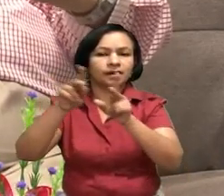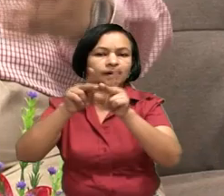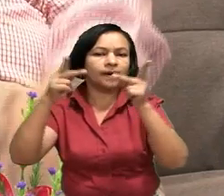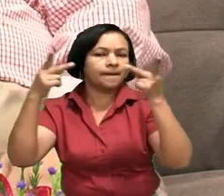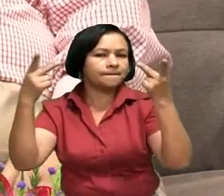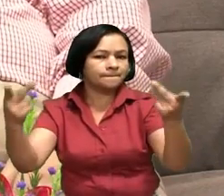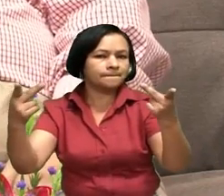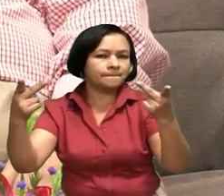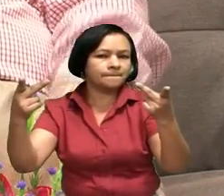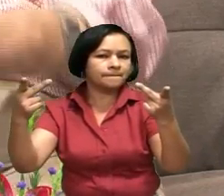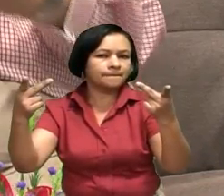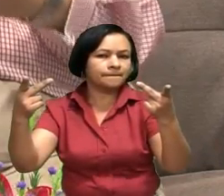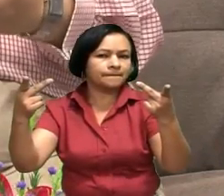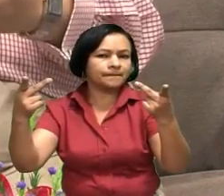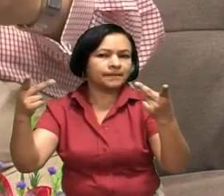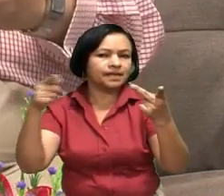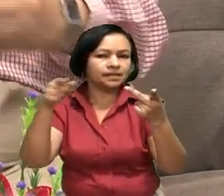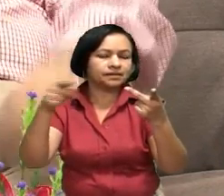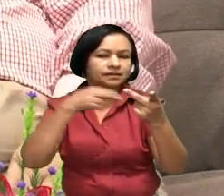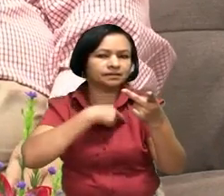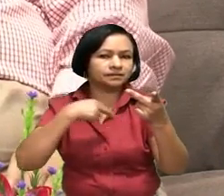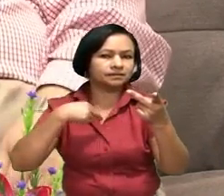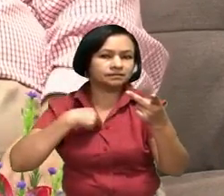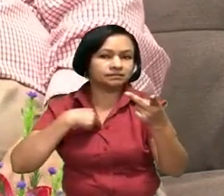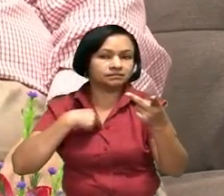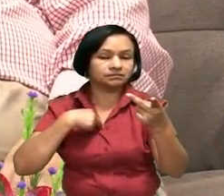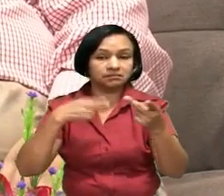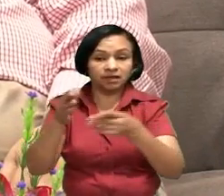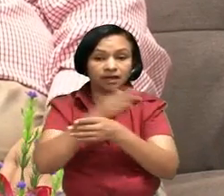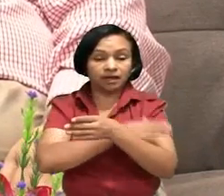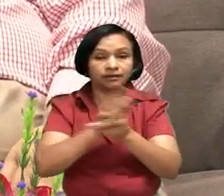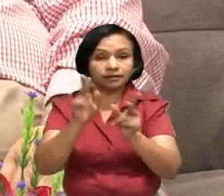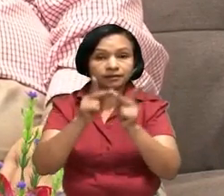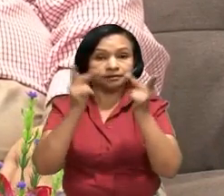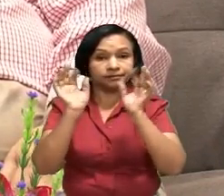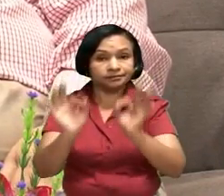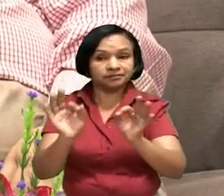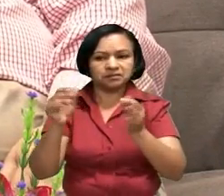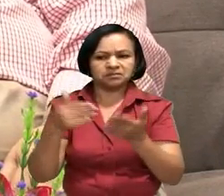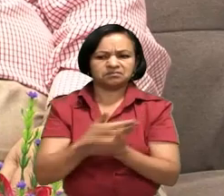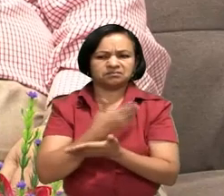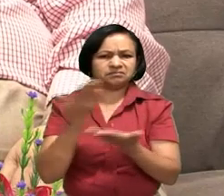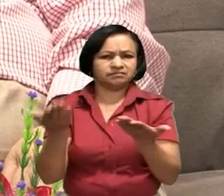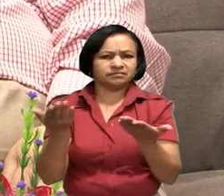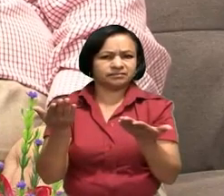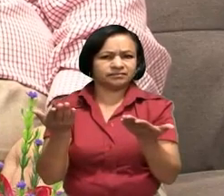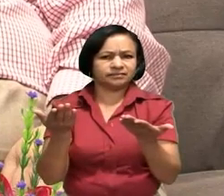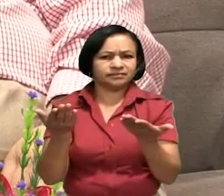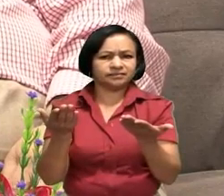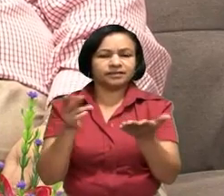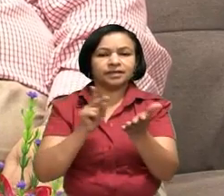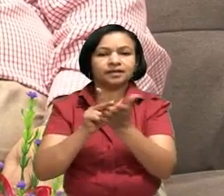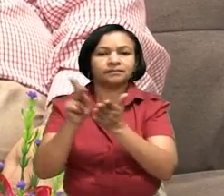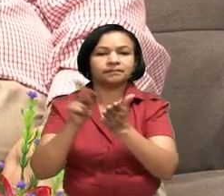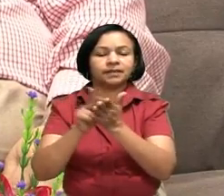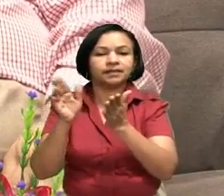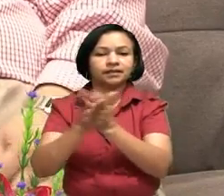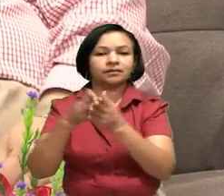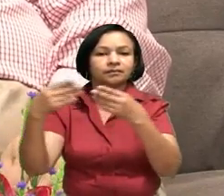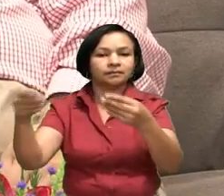por ejemplo se han convertido en eso dejaron de ser periódicos y se convirtieron en partidos de papel